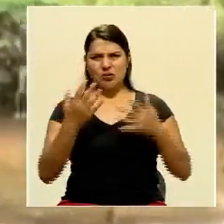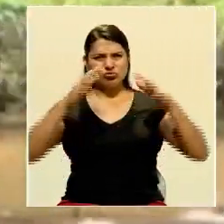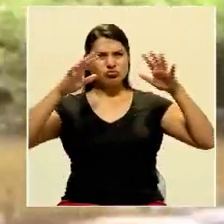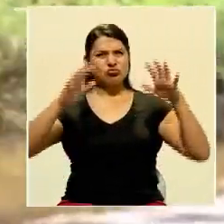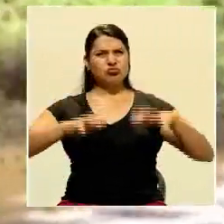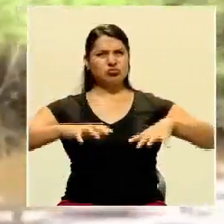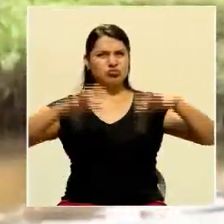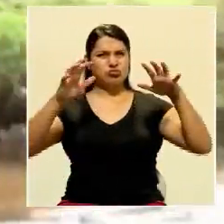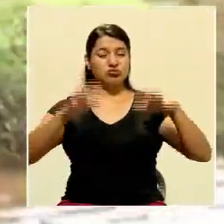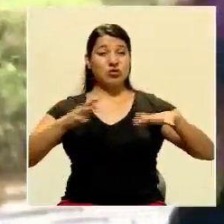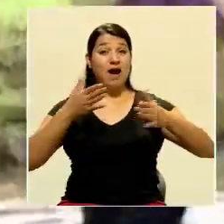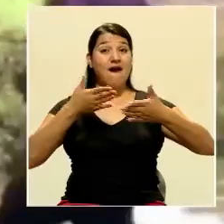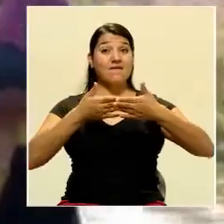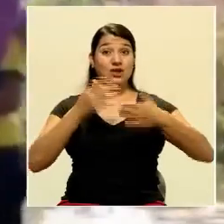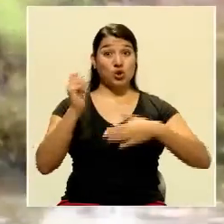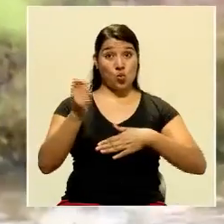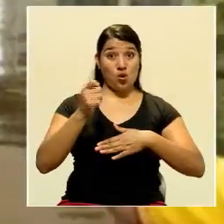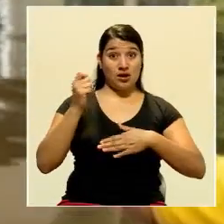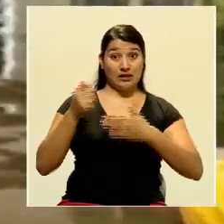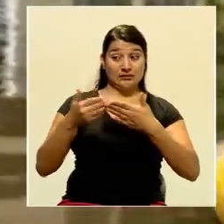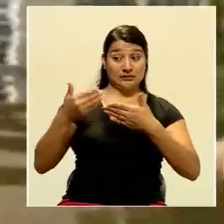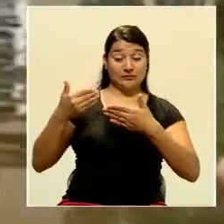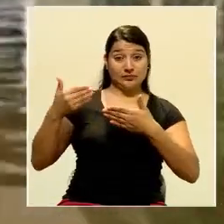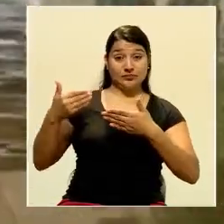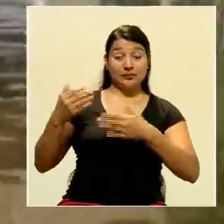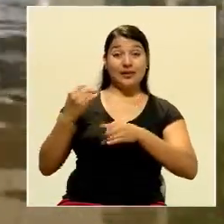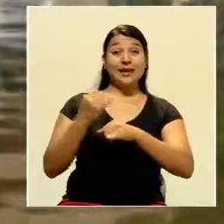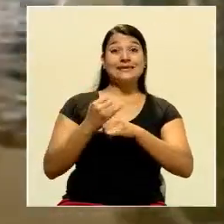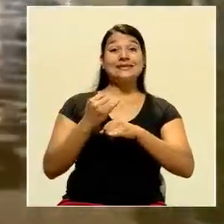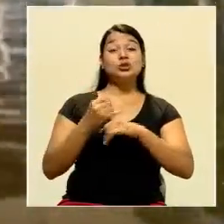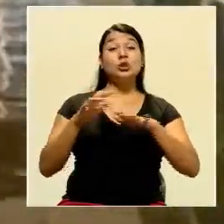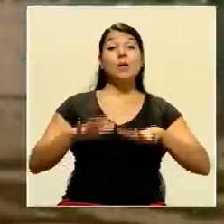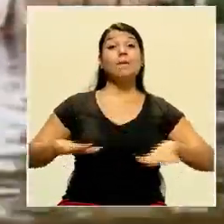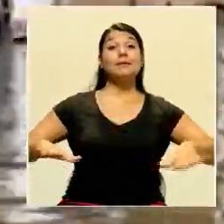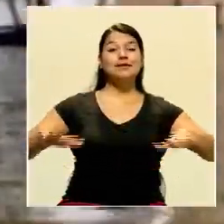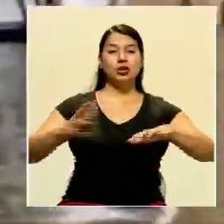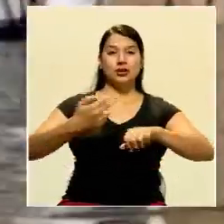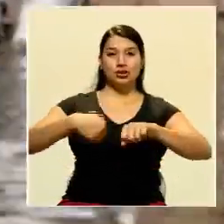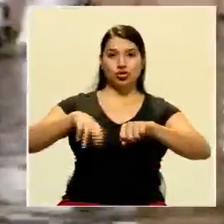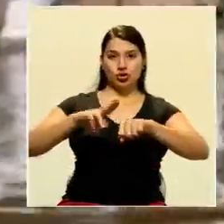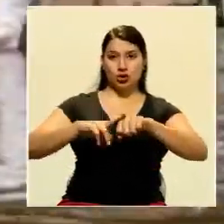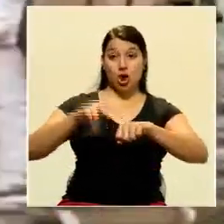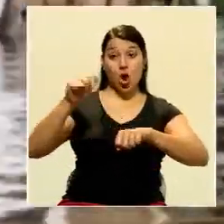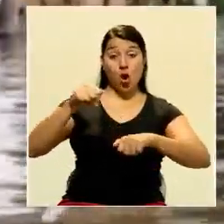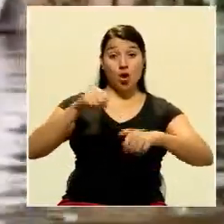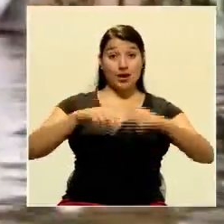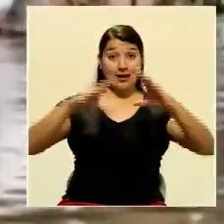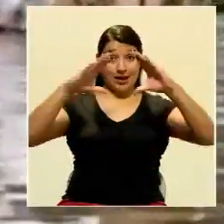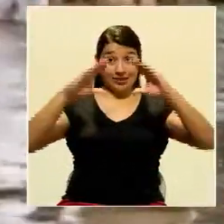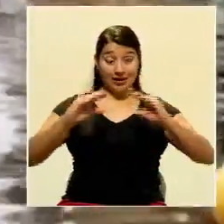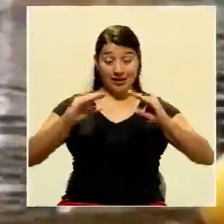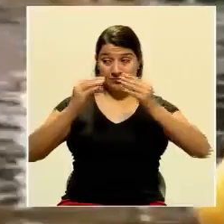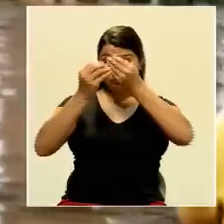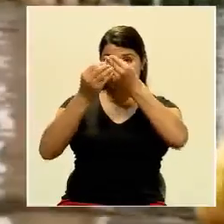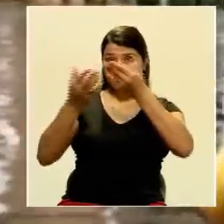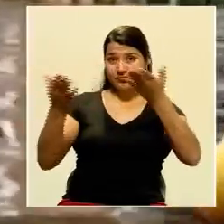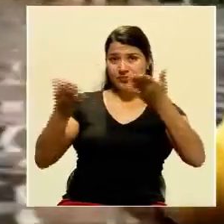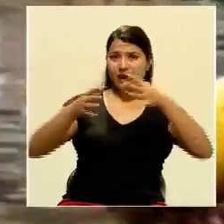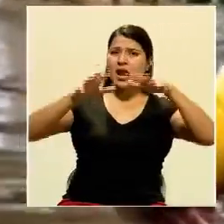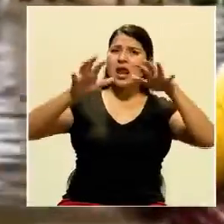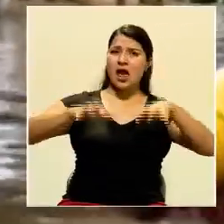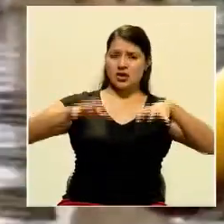que afectó esa zona del país durante estos días. En el Instituto Meteorológico Nacional informaron la tarde de este jueves que las